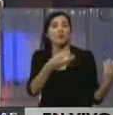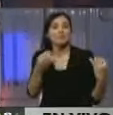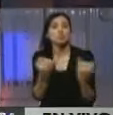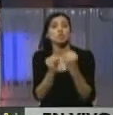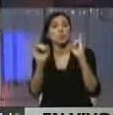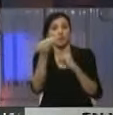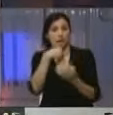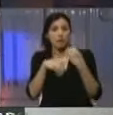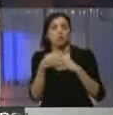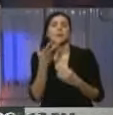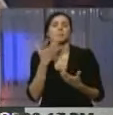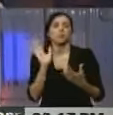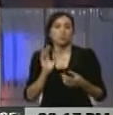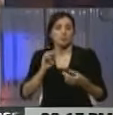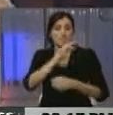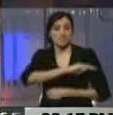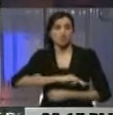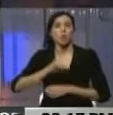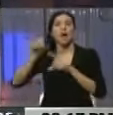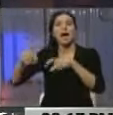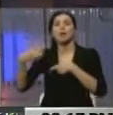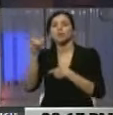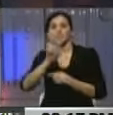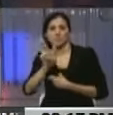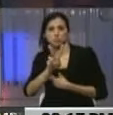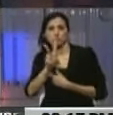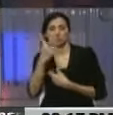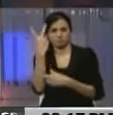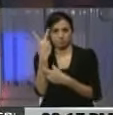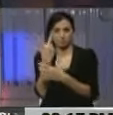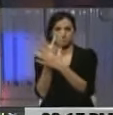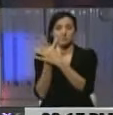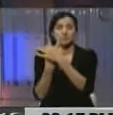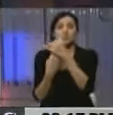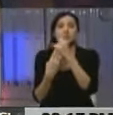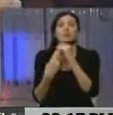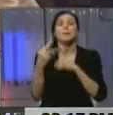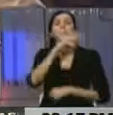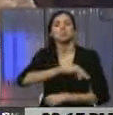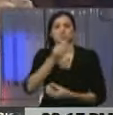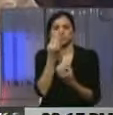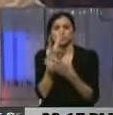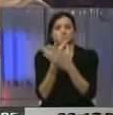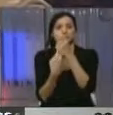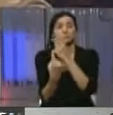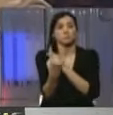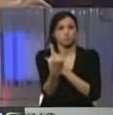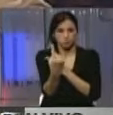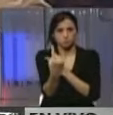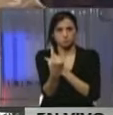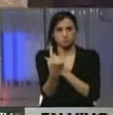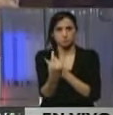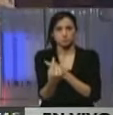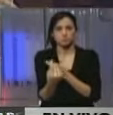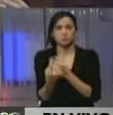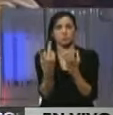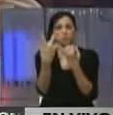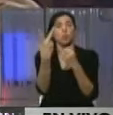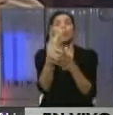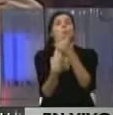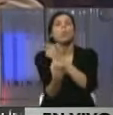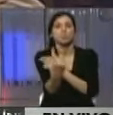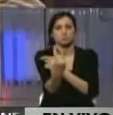Se trata de la gran misión agro-Venezuela y de la misión alimentación, que ahora se unen,